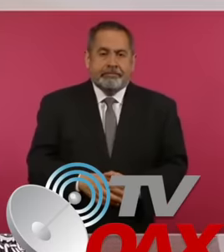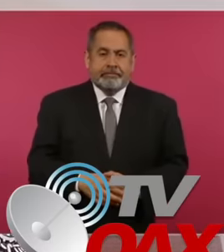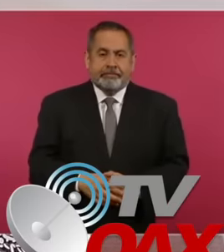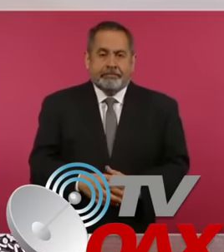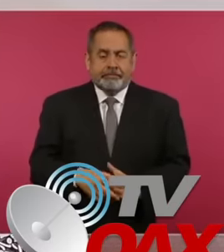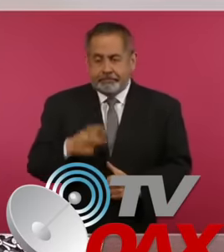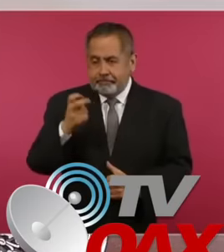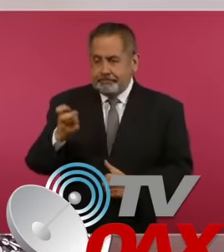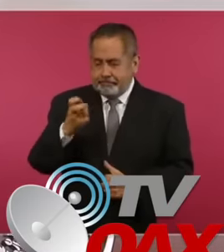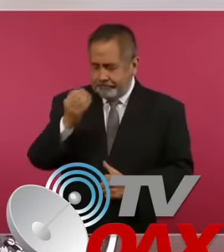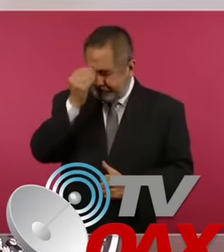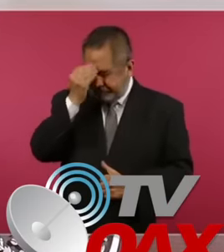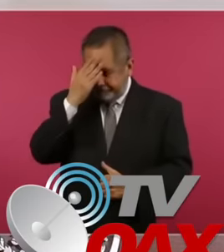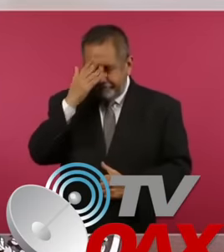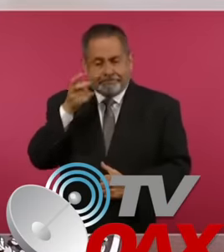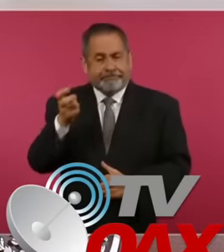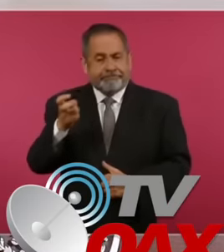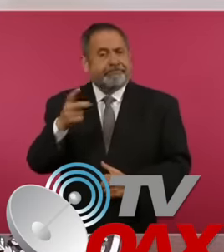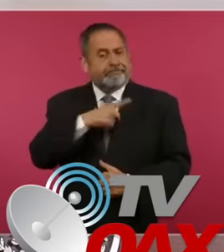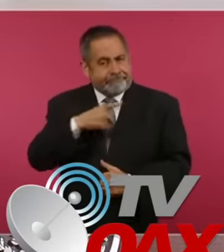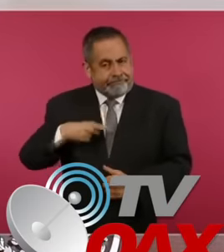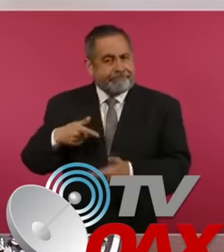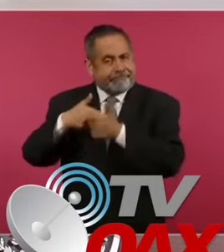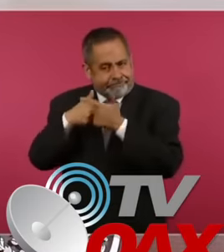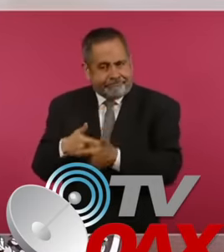lo tenemos que seguir